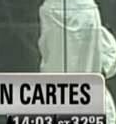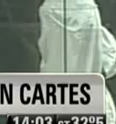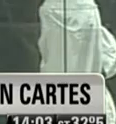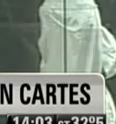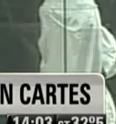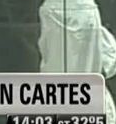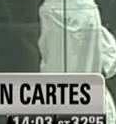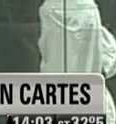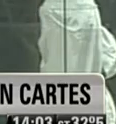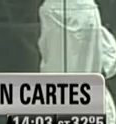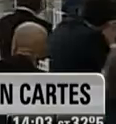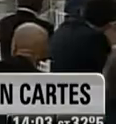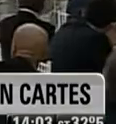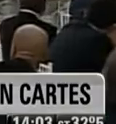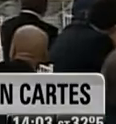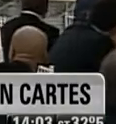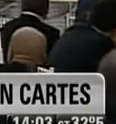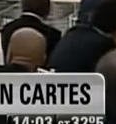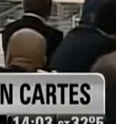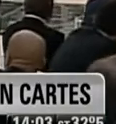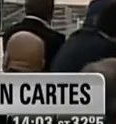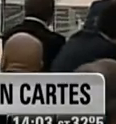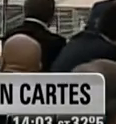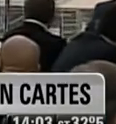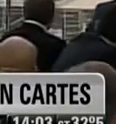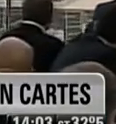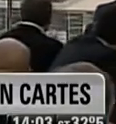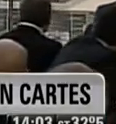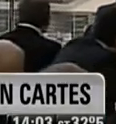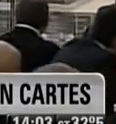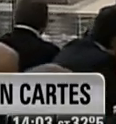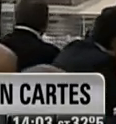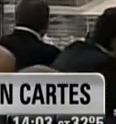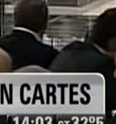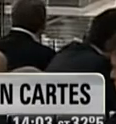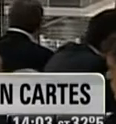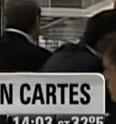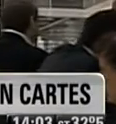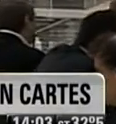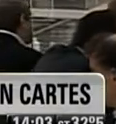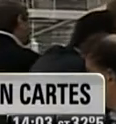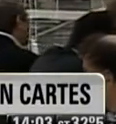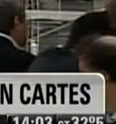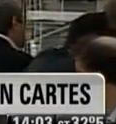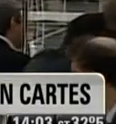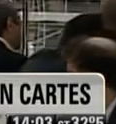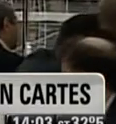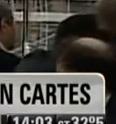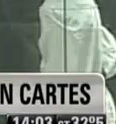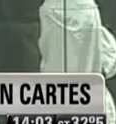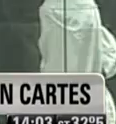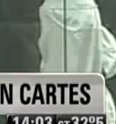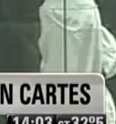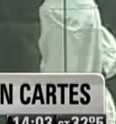mayor precisión la masacre y el genocidio paraguayo, donde finalmente niños y